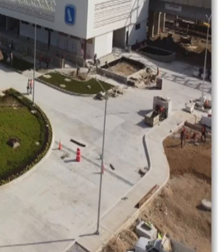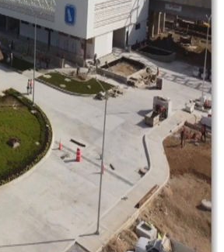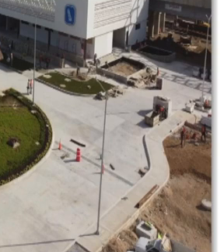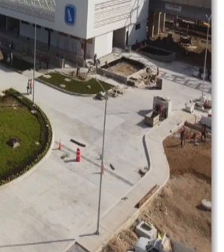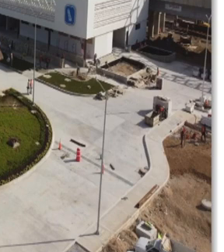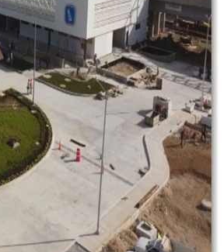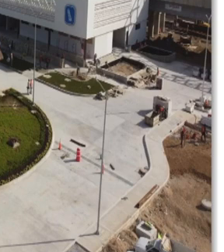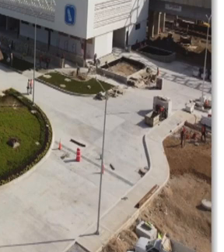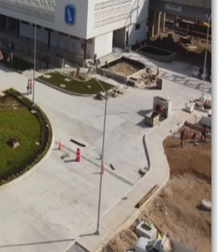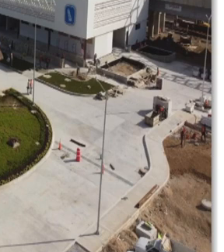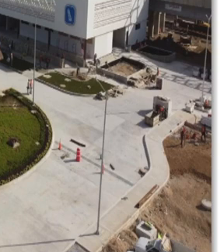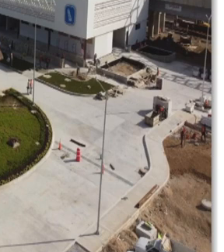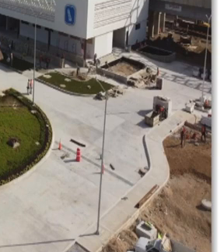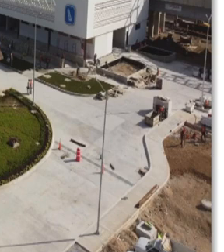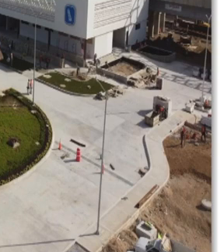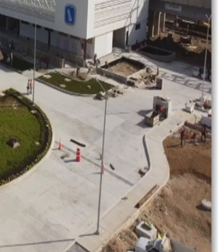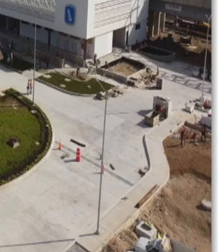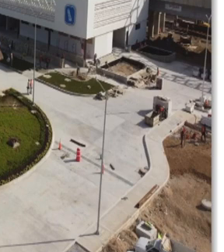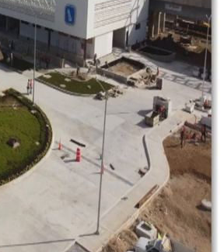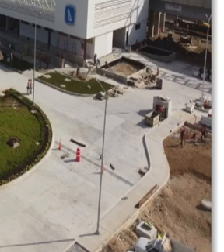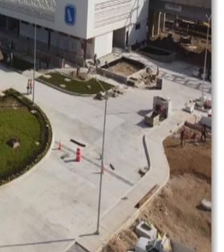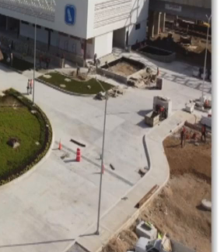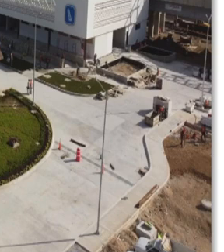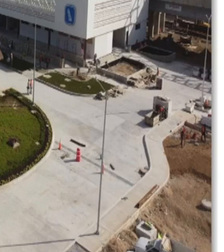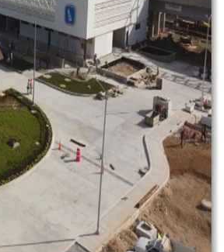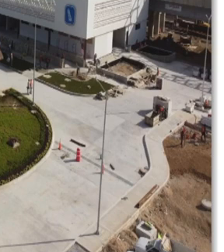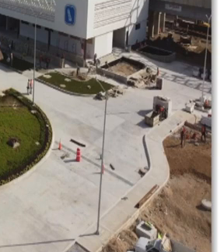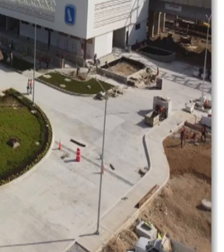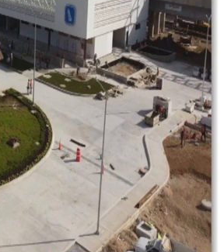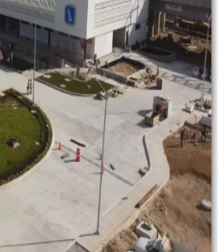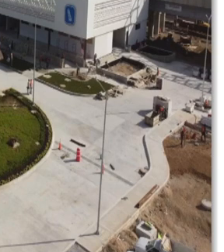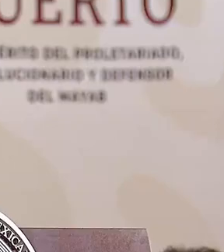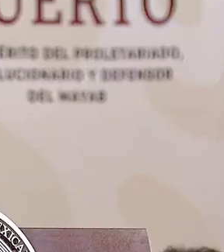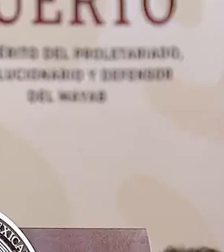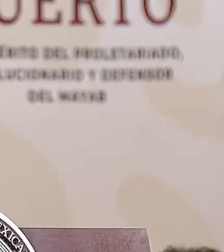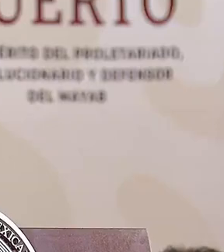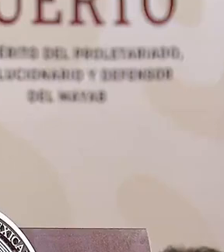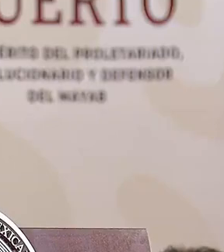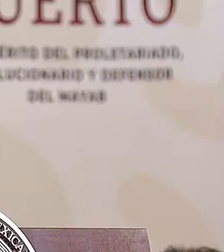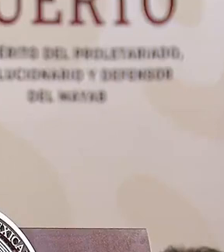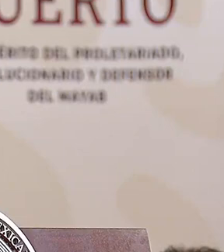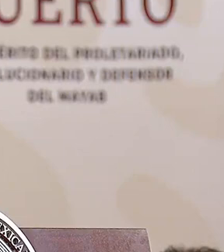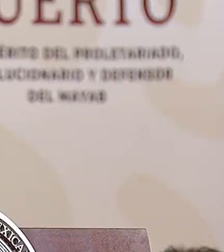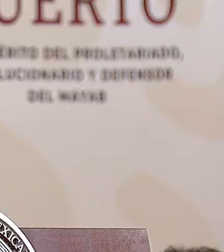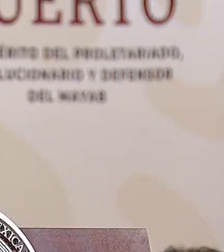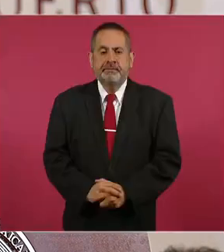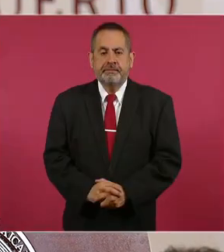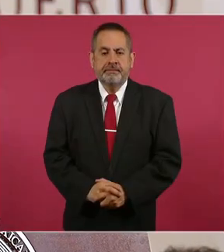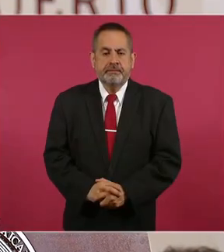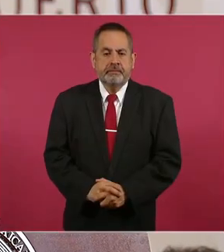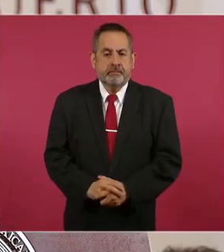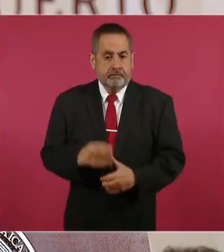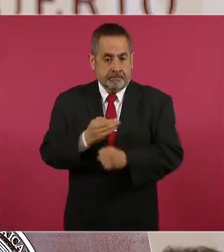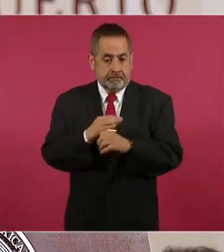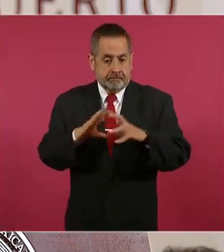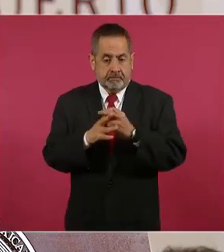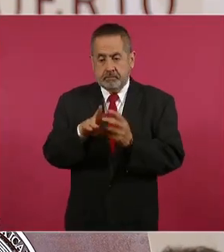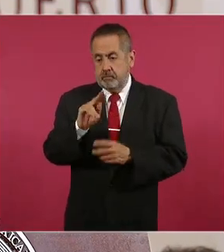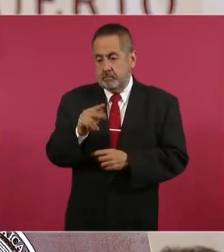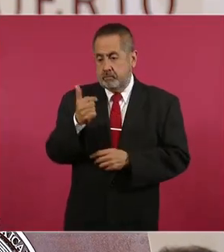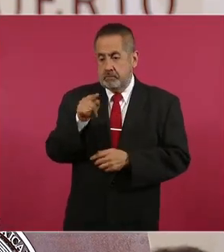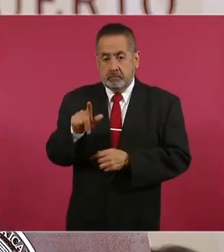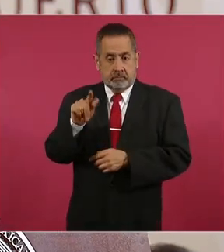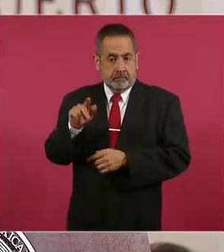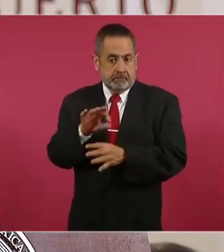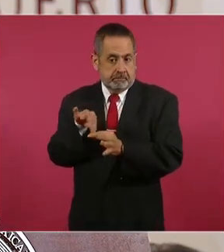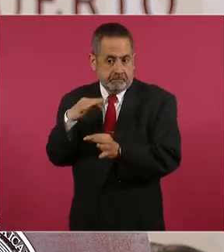nación. El tramo 5 Norte actualmente presenta un avance físico de 86.70 y se